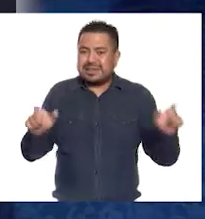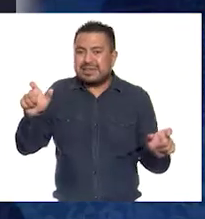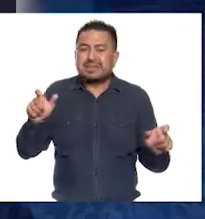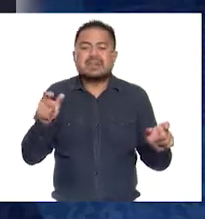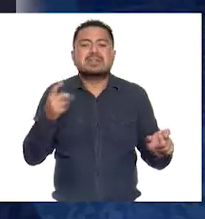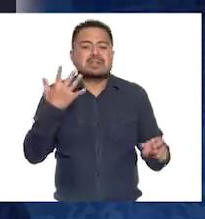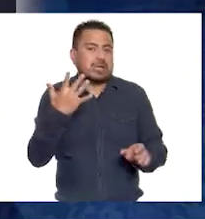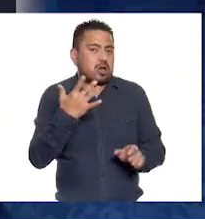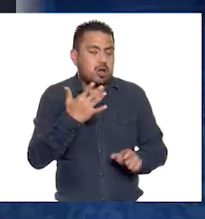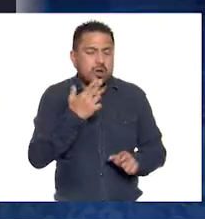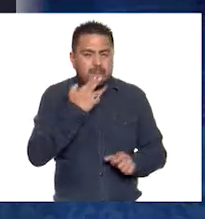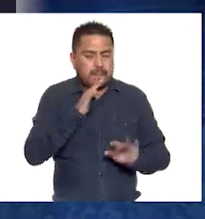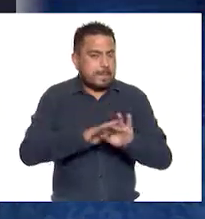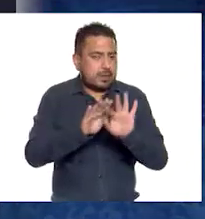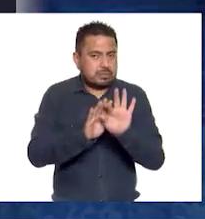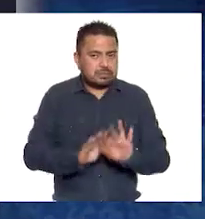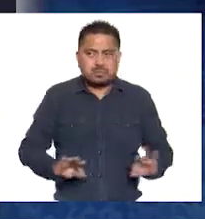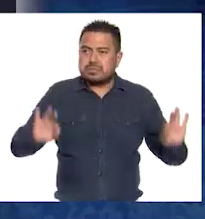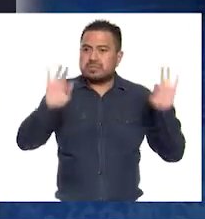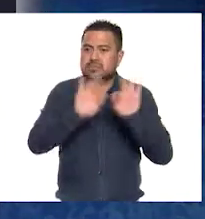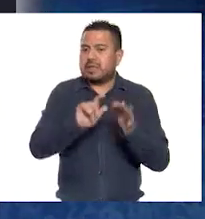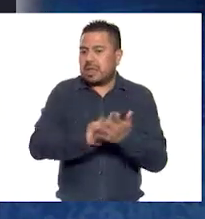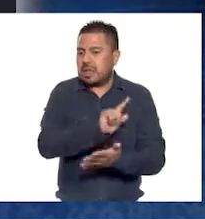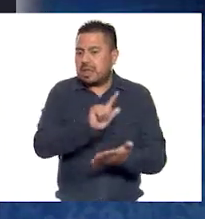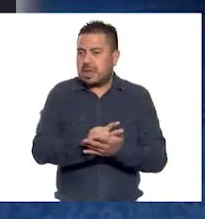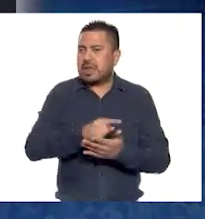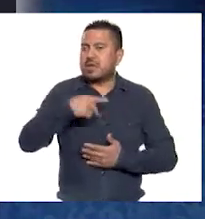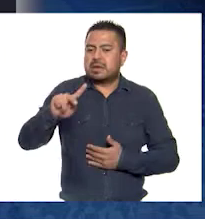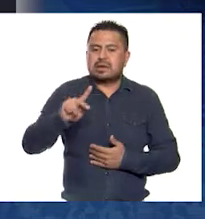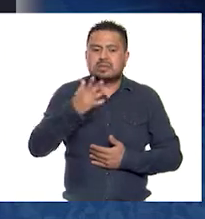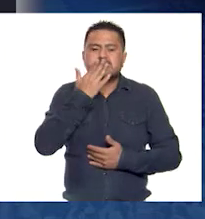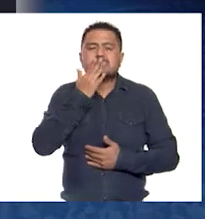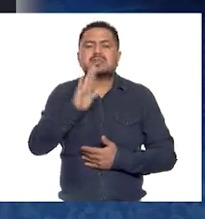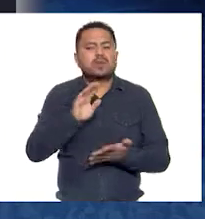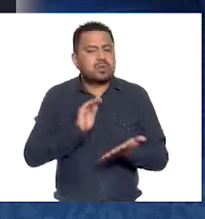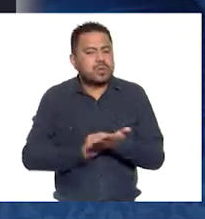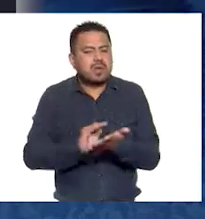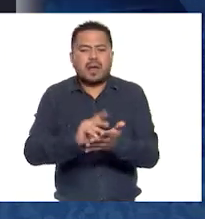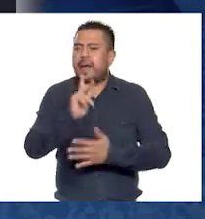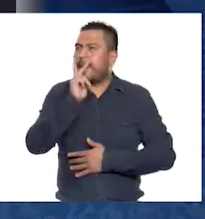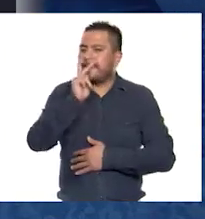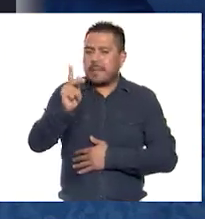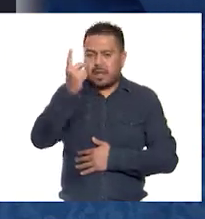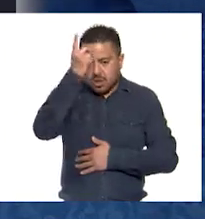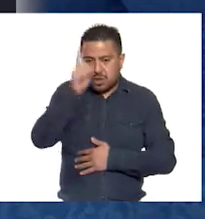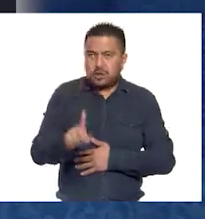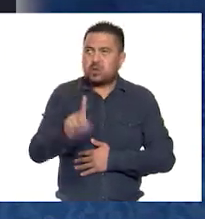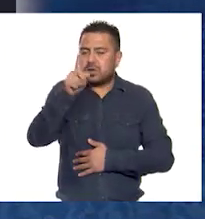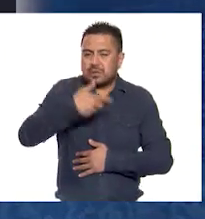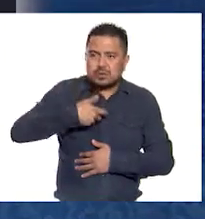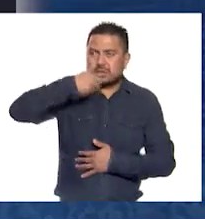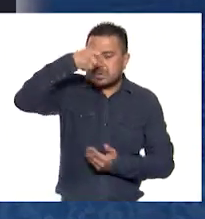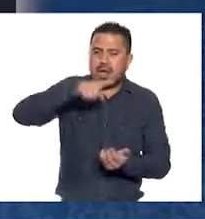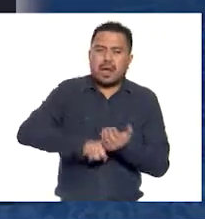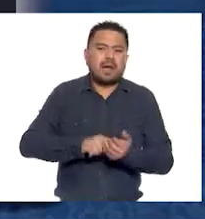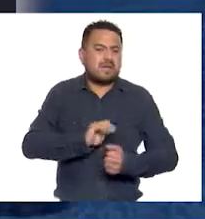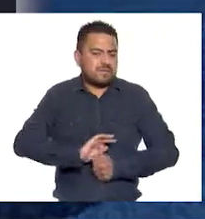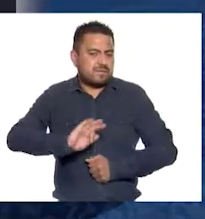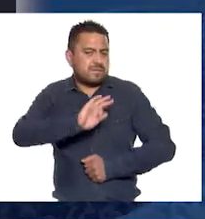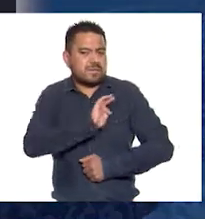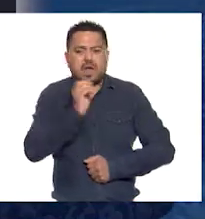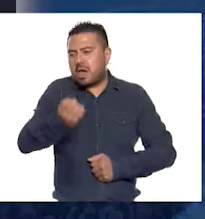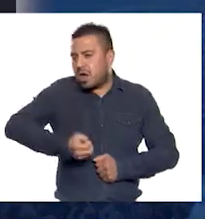5 preceptos fundamentales de la ley islámica, en la que se sigue la palabra de Dios revelada, la profesión de fe,